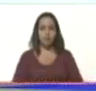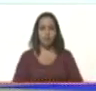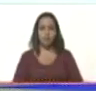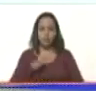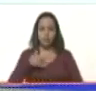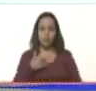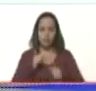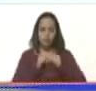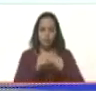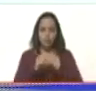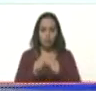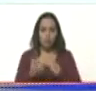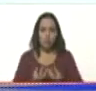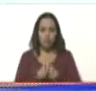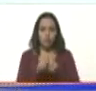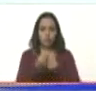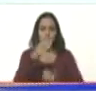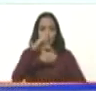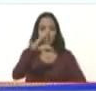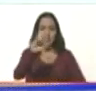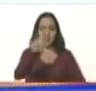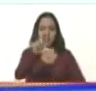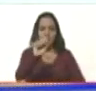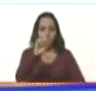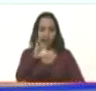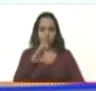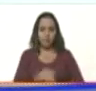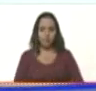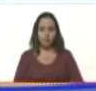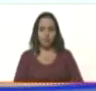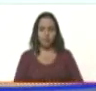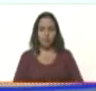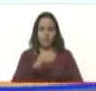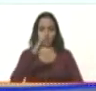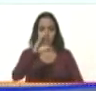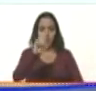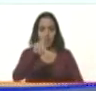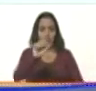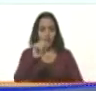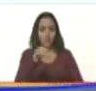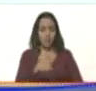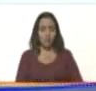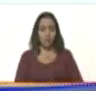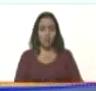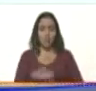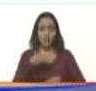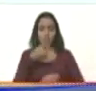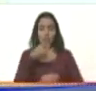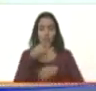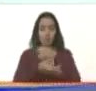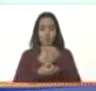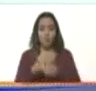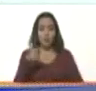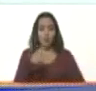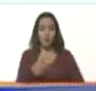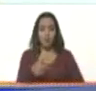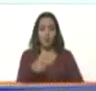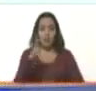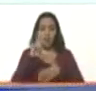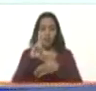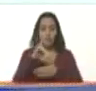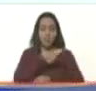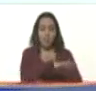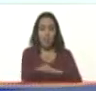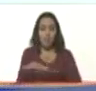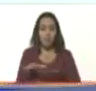adelante la CELAT. La CELAT declaró América Latina y el Caribe territorio de paz, de